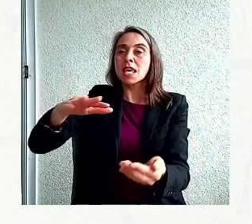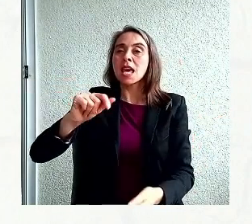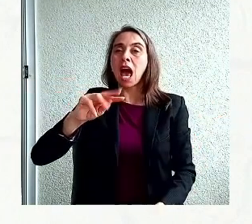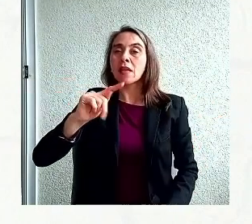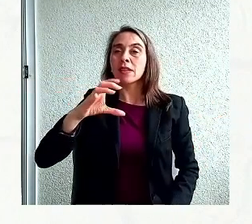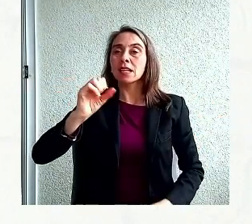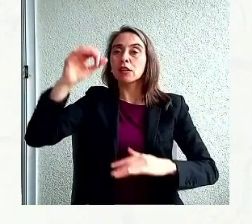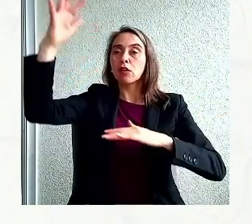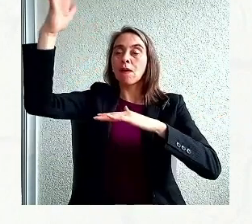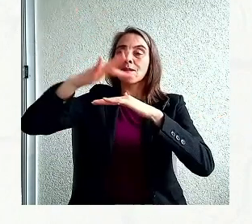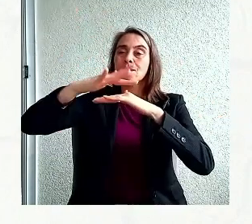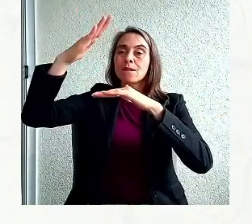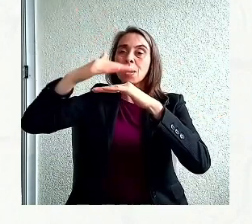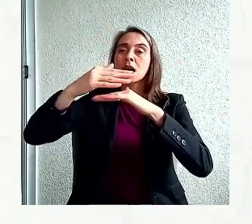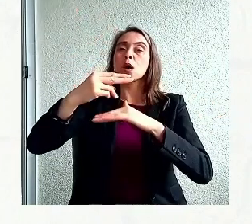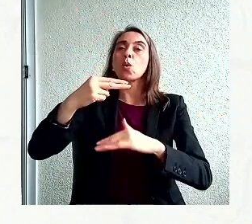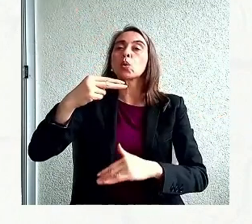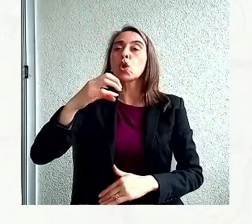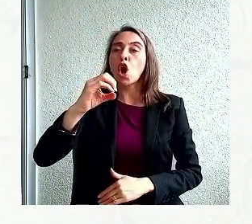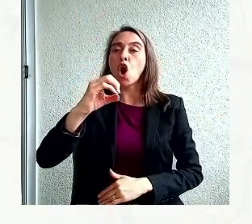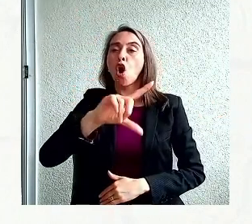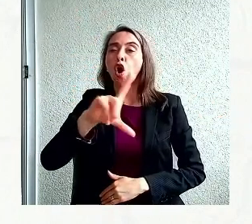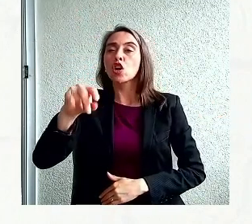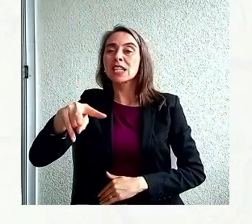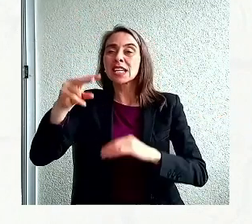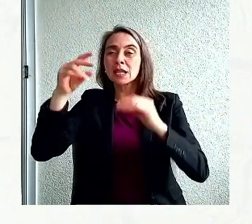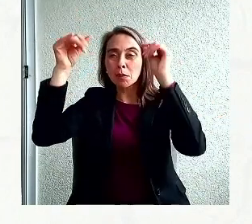la capacidad radiativa, el albedo que